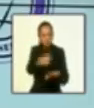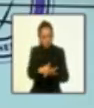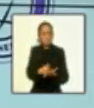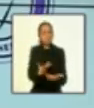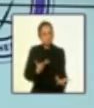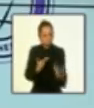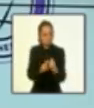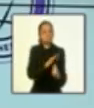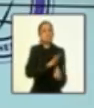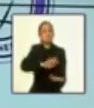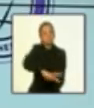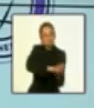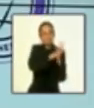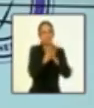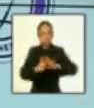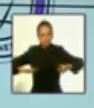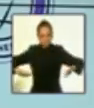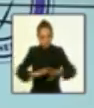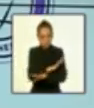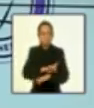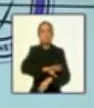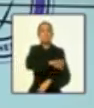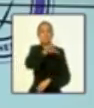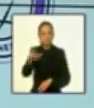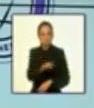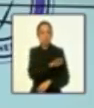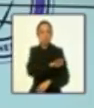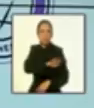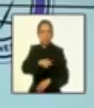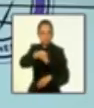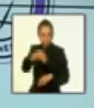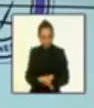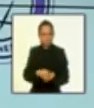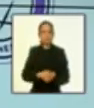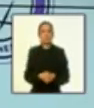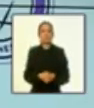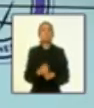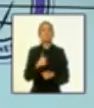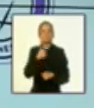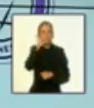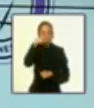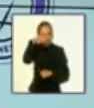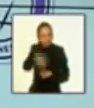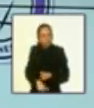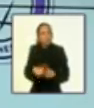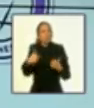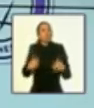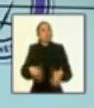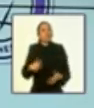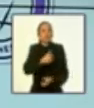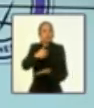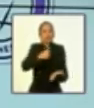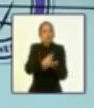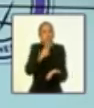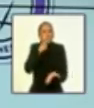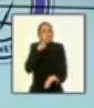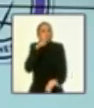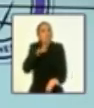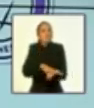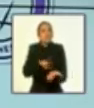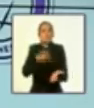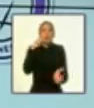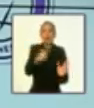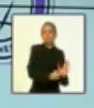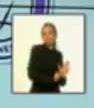lo va a ganar. Al menos los minutos que pude testimoniar el debate, me pareció el candidato con el mejor desempeño, con